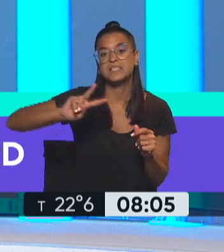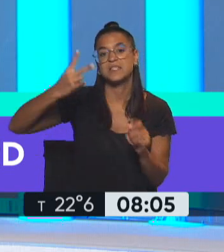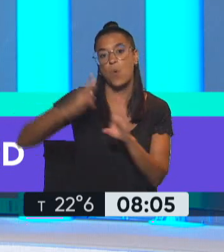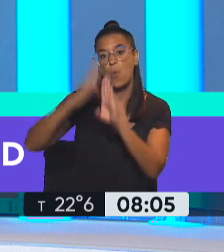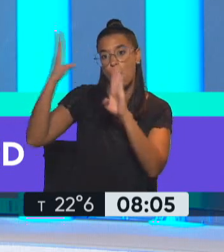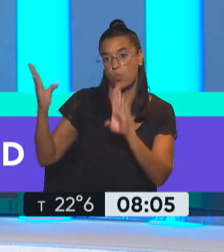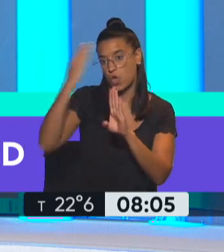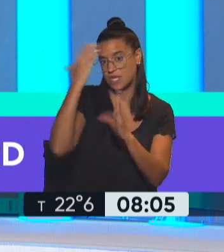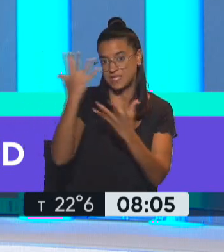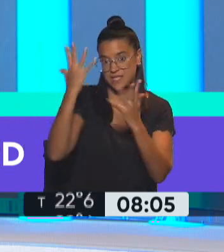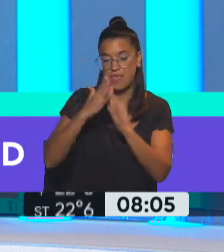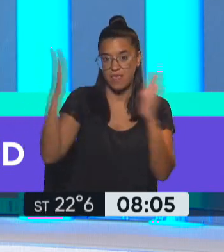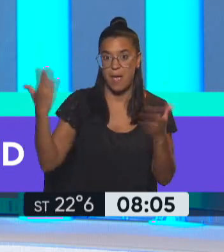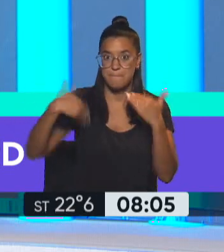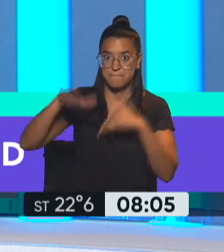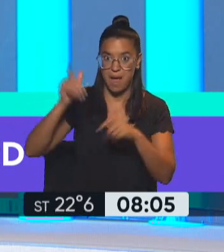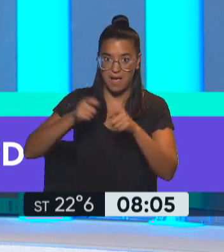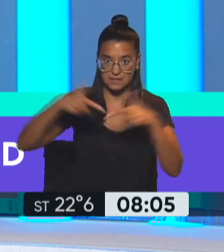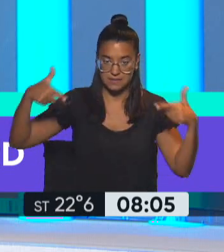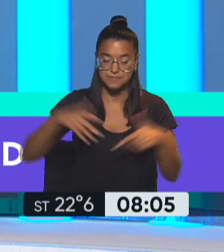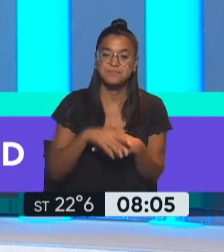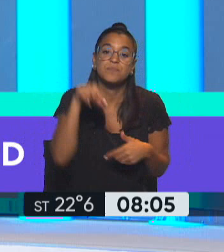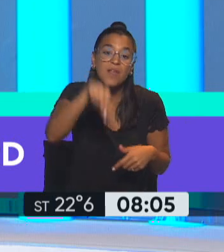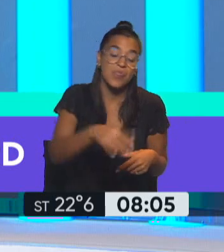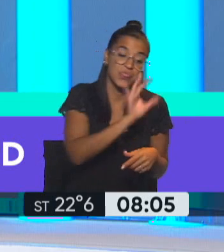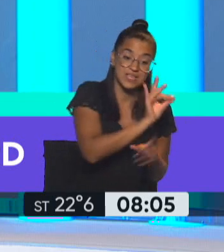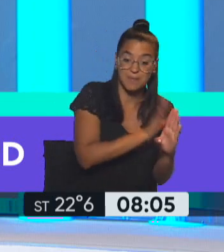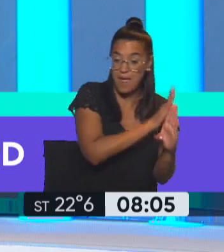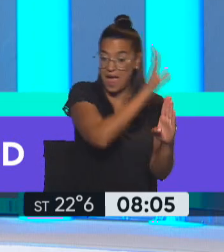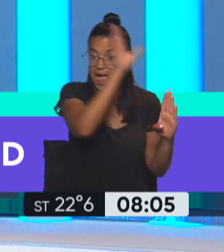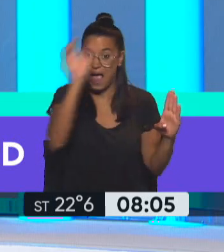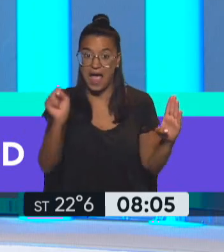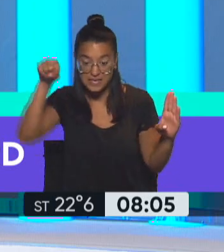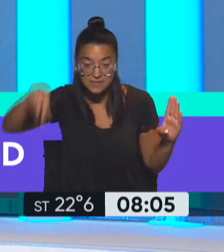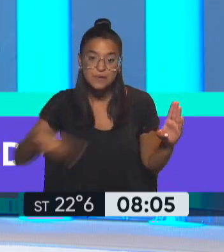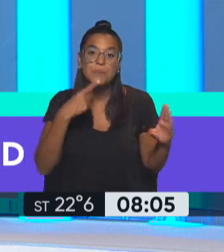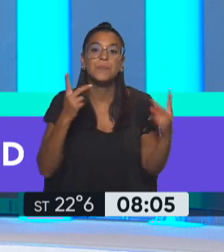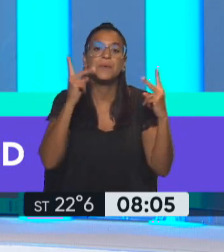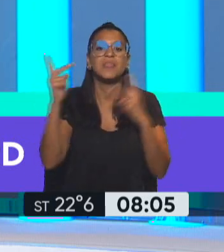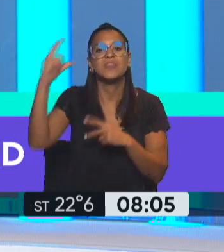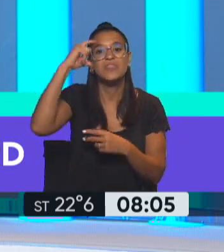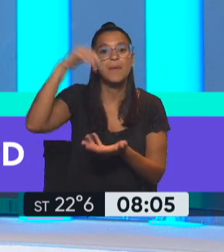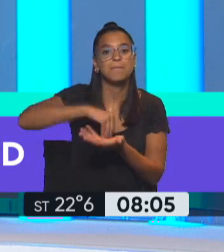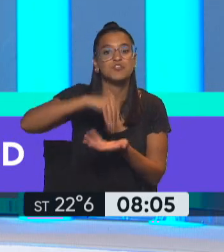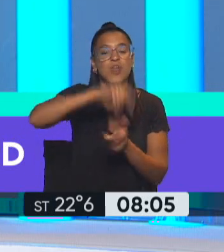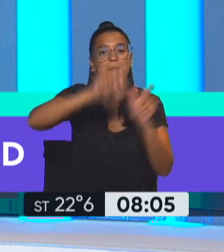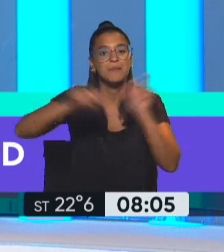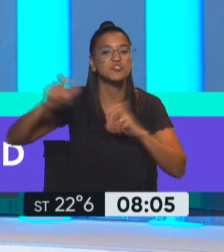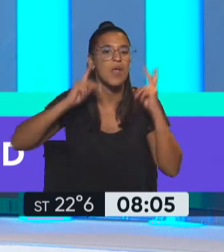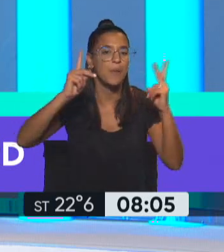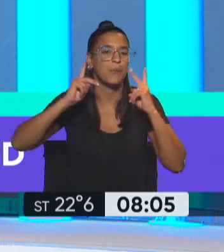ser todavía más potente por ahora desde diciembre para acá escucha cuánta gente viajó 10 millones de personas